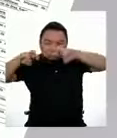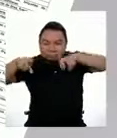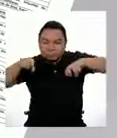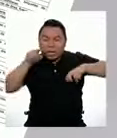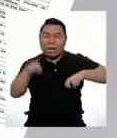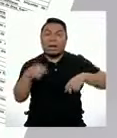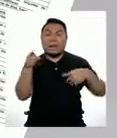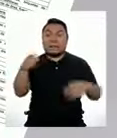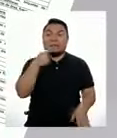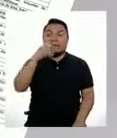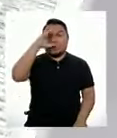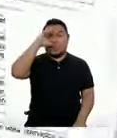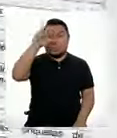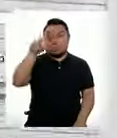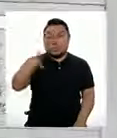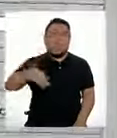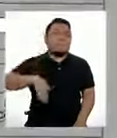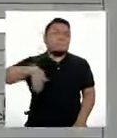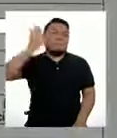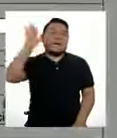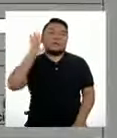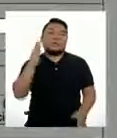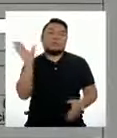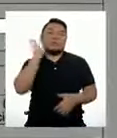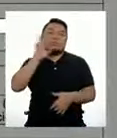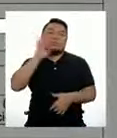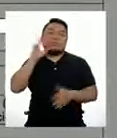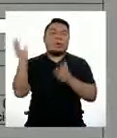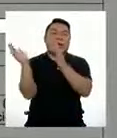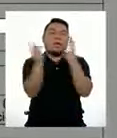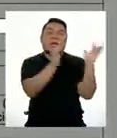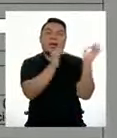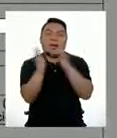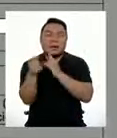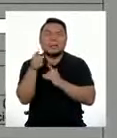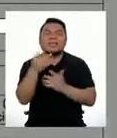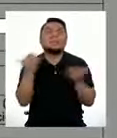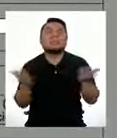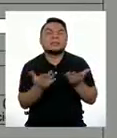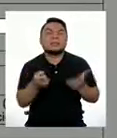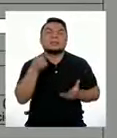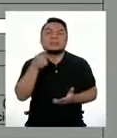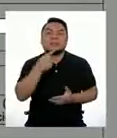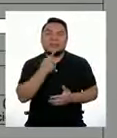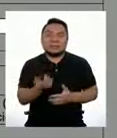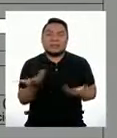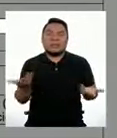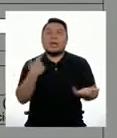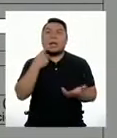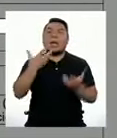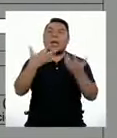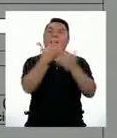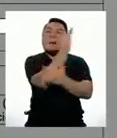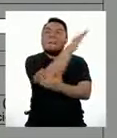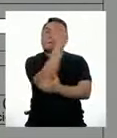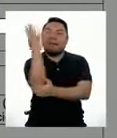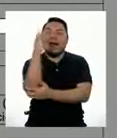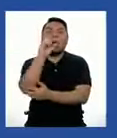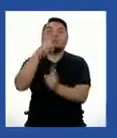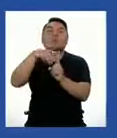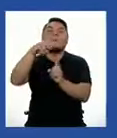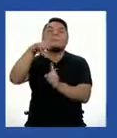en Cusco la principal fuente de contaminación del aire la constituye el parque automotor y las